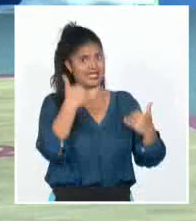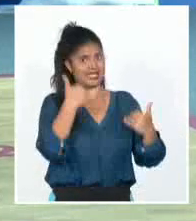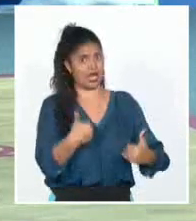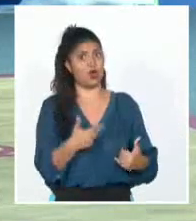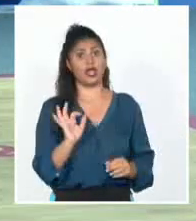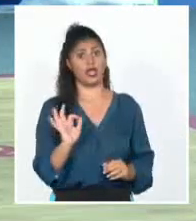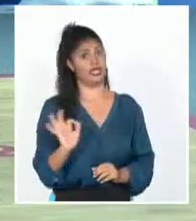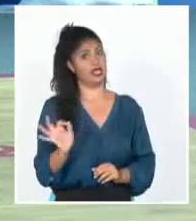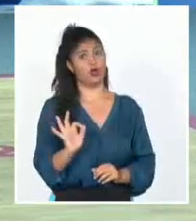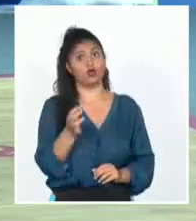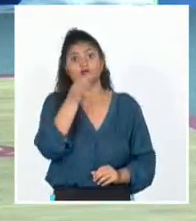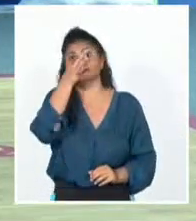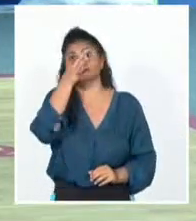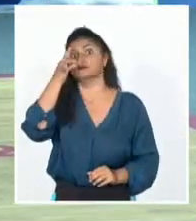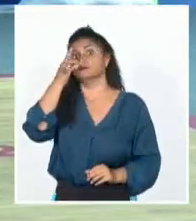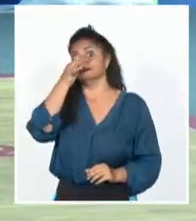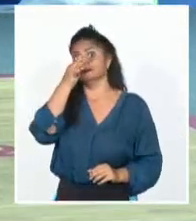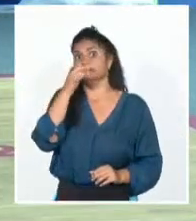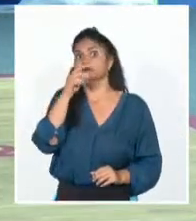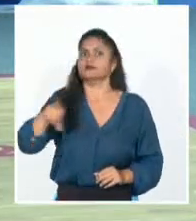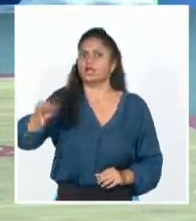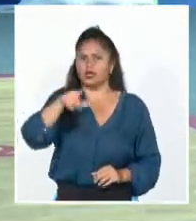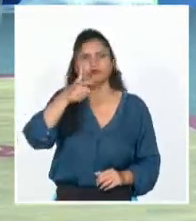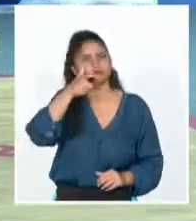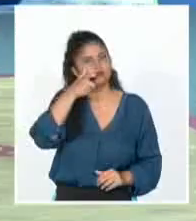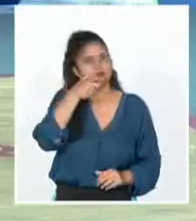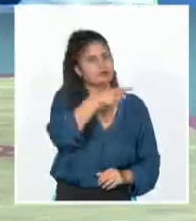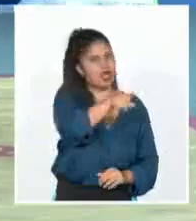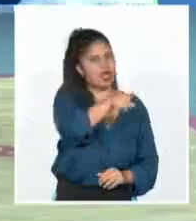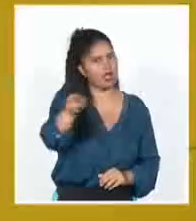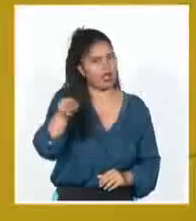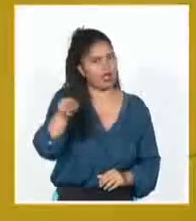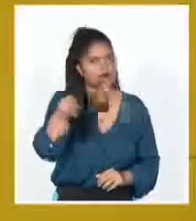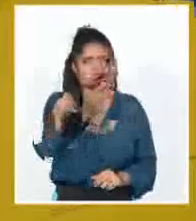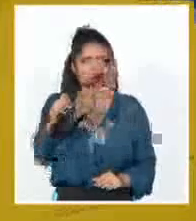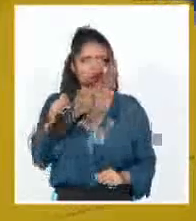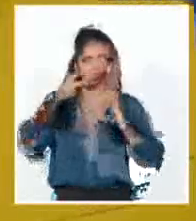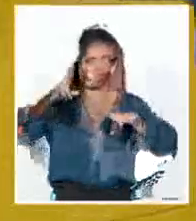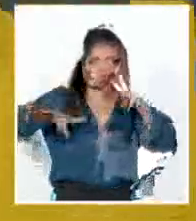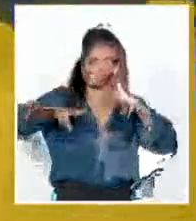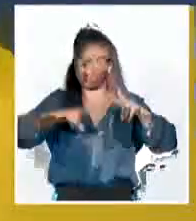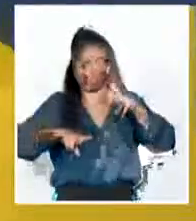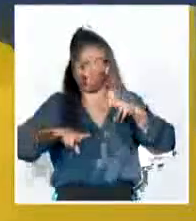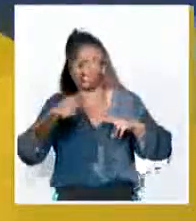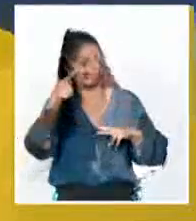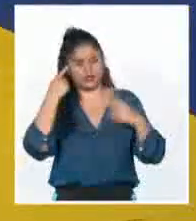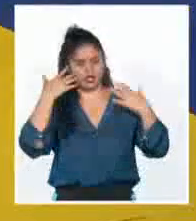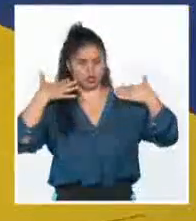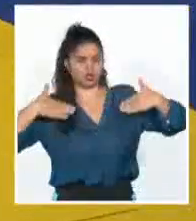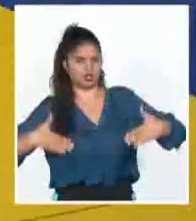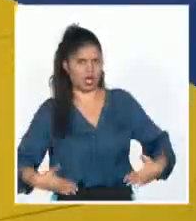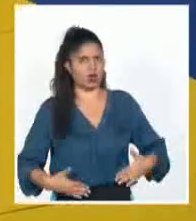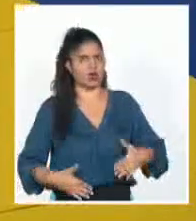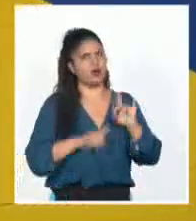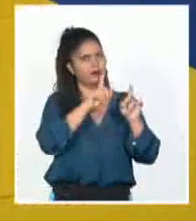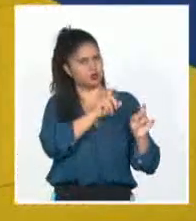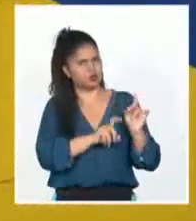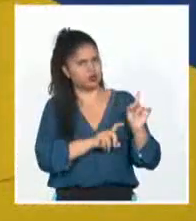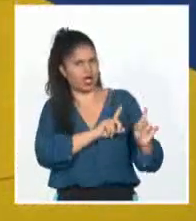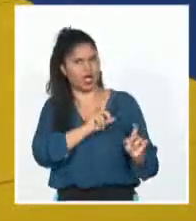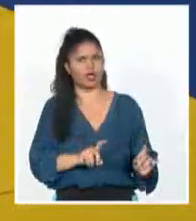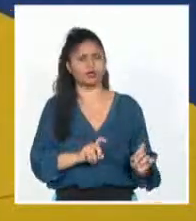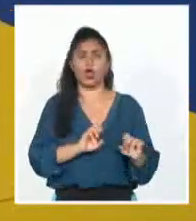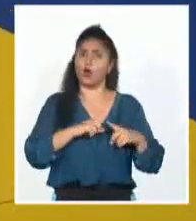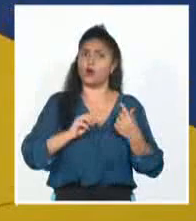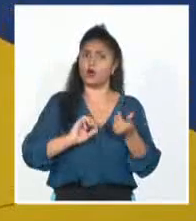de la experiencia antillana se comparte. Nuestro país se ha insertado de manera muy activa en el voluntariado hacia los Juegos